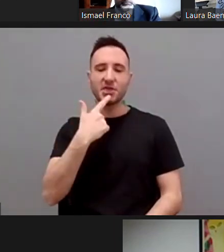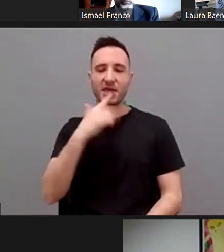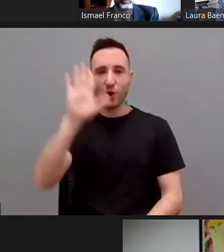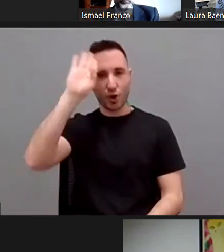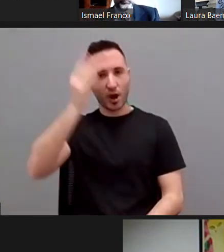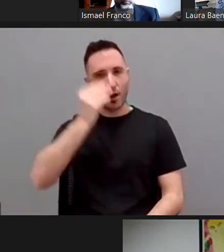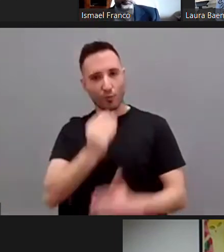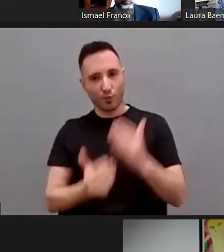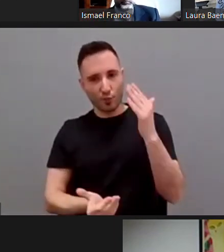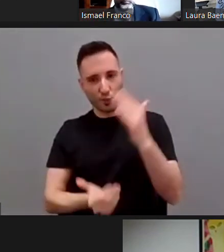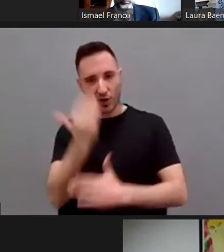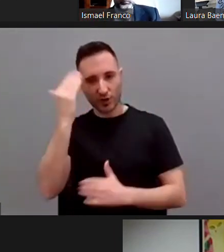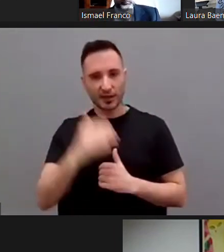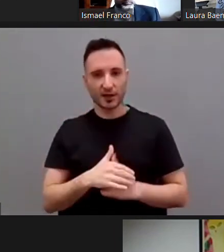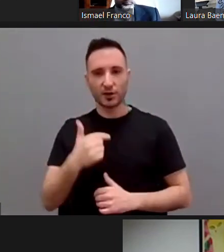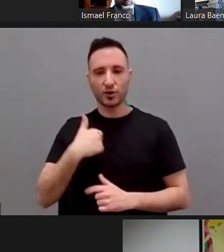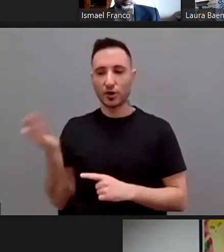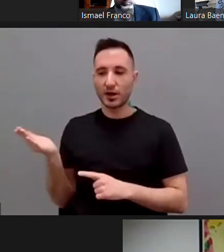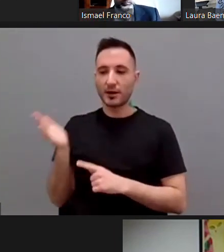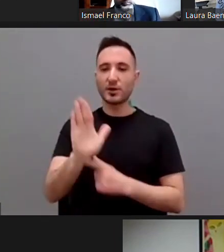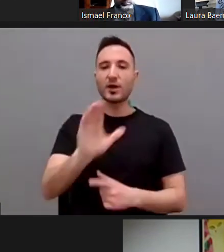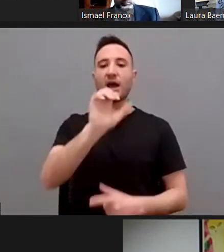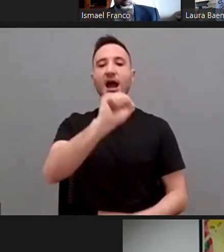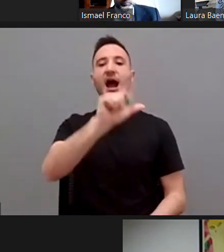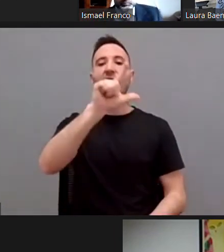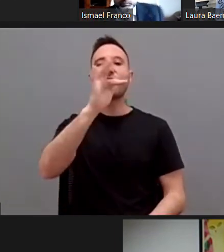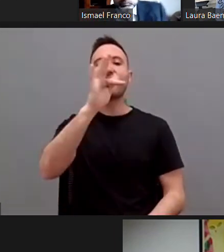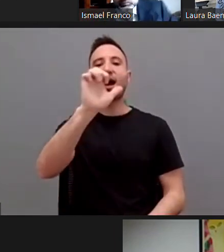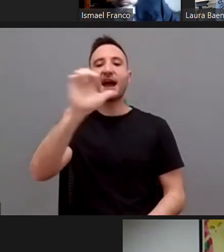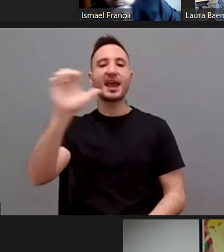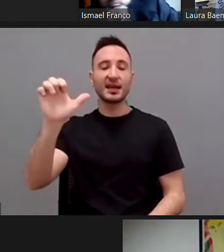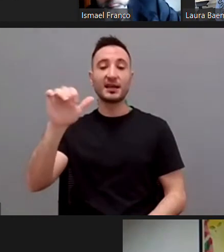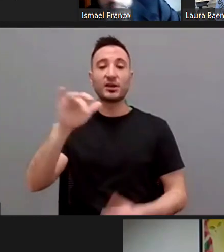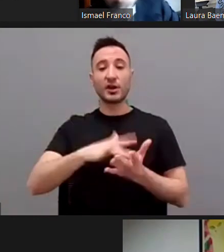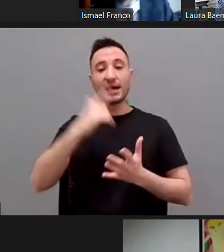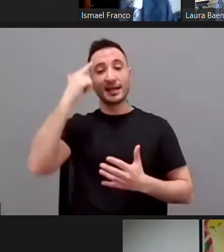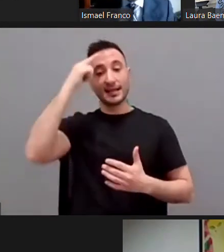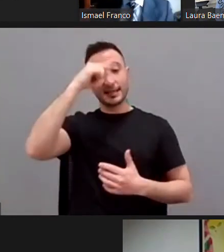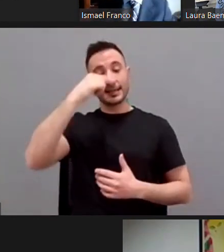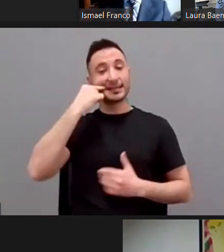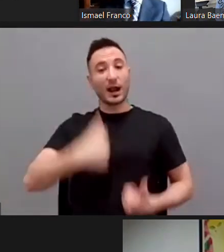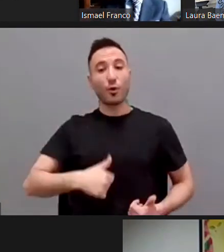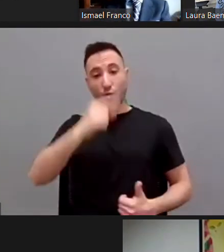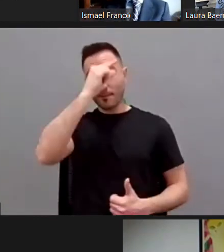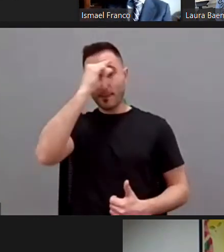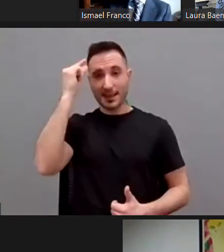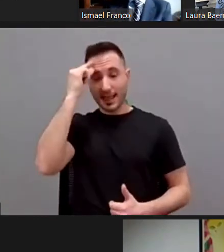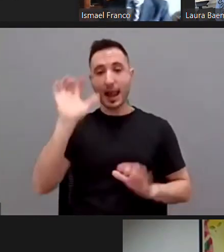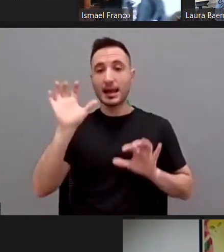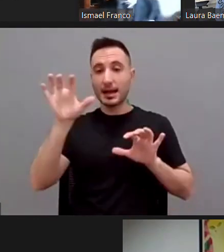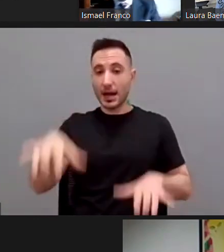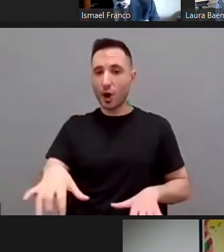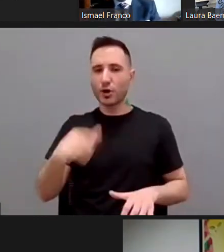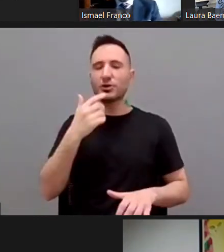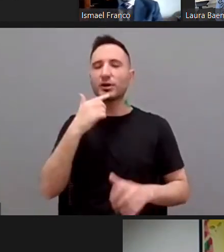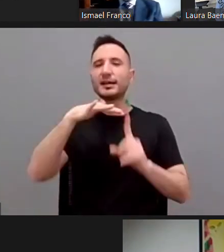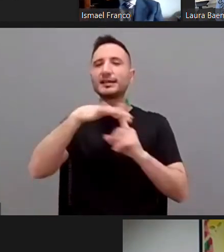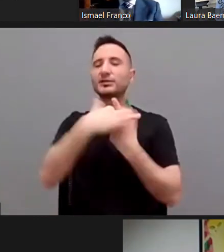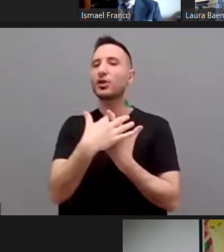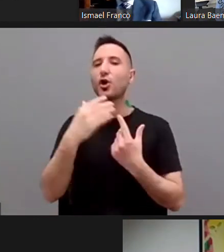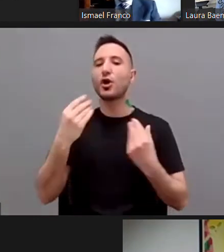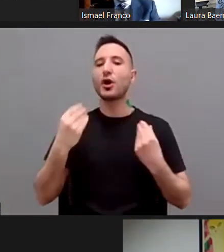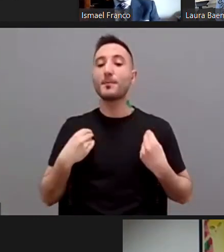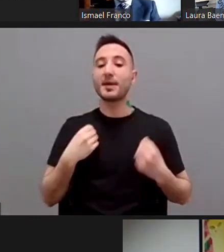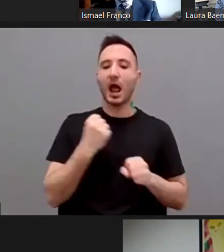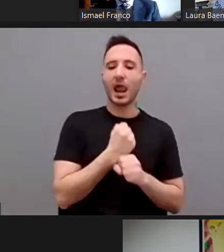es representante de Alfaén Salud Mental León. En el caso de poder conciliar la vida laboral y familiar, el